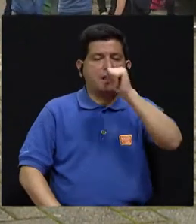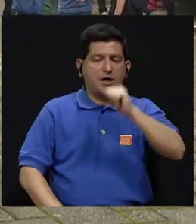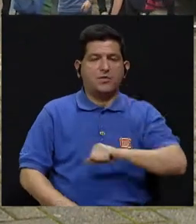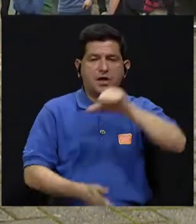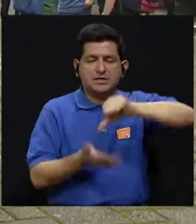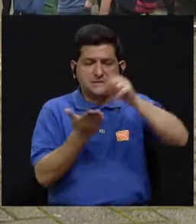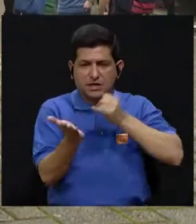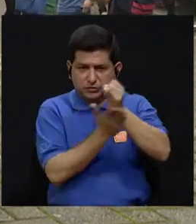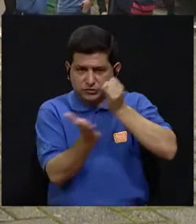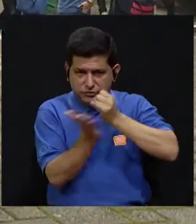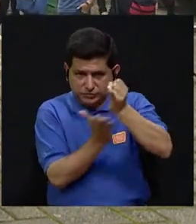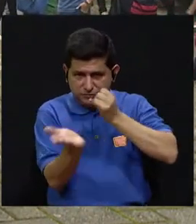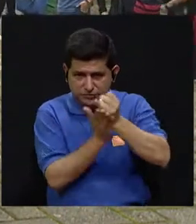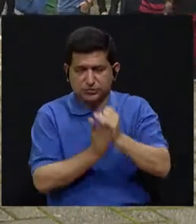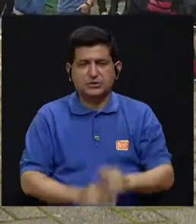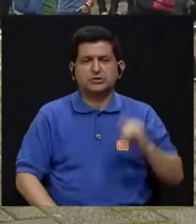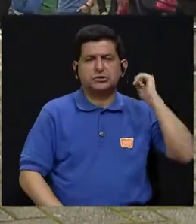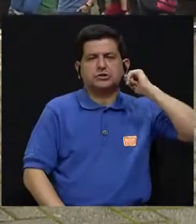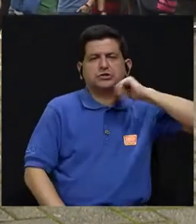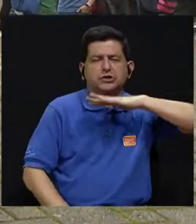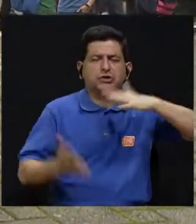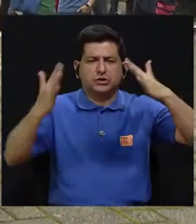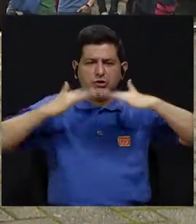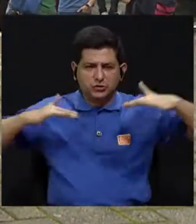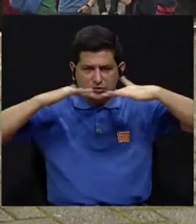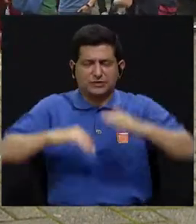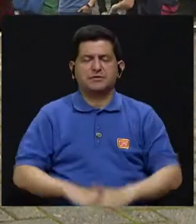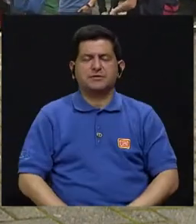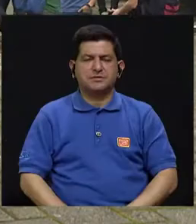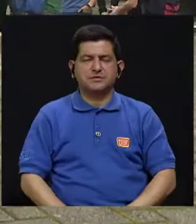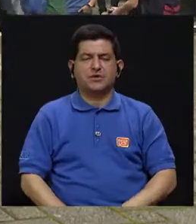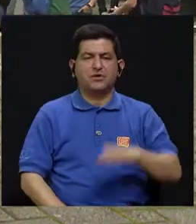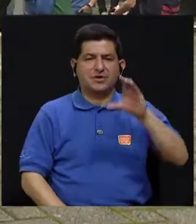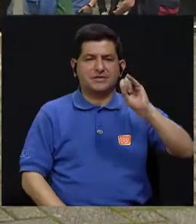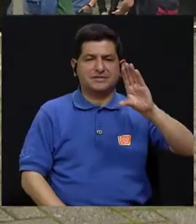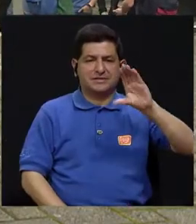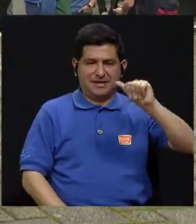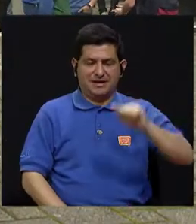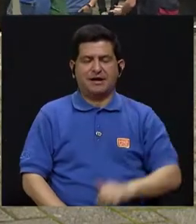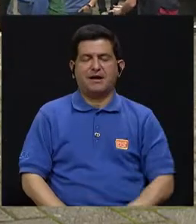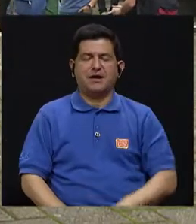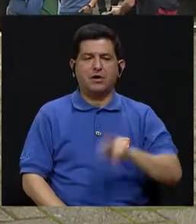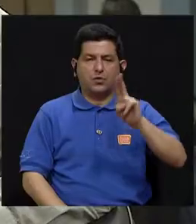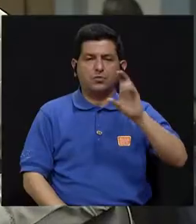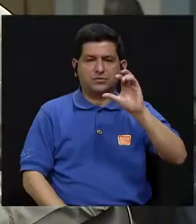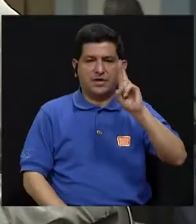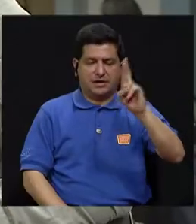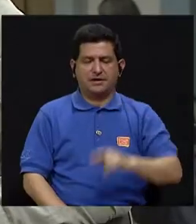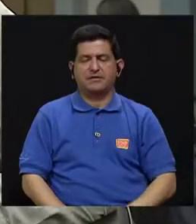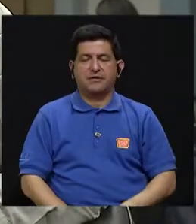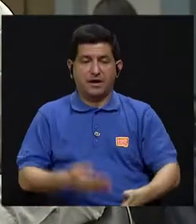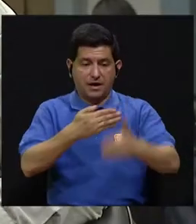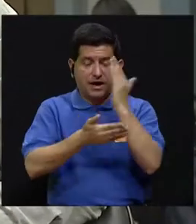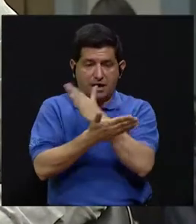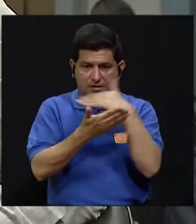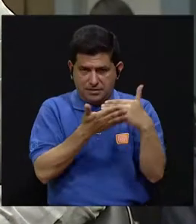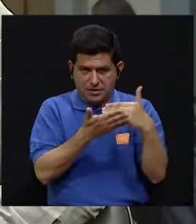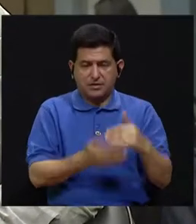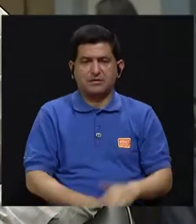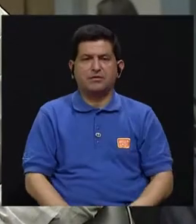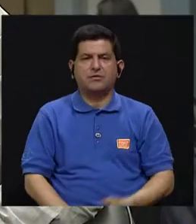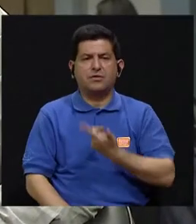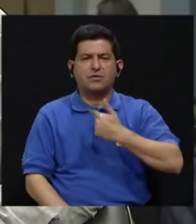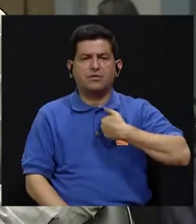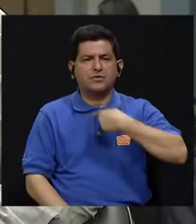de Aguas del Centro de Investigación en Contaminación Ambiental, SICA, de la Universidad de Costa Rica. Don Johan, en el bloque anterior,